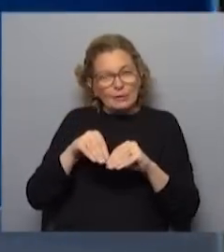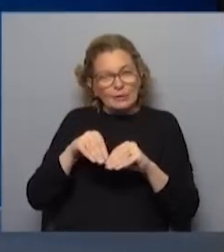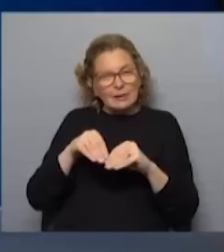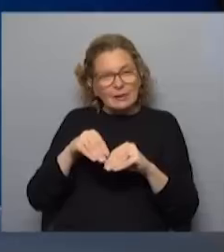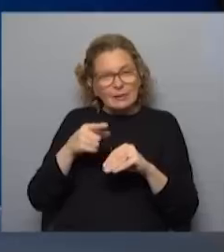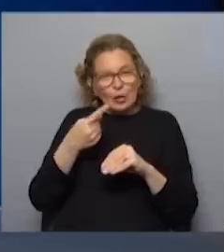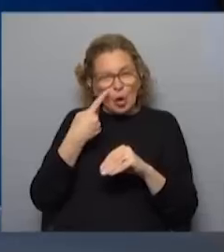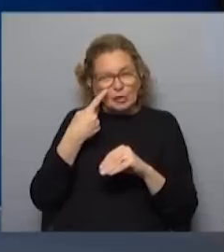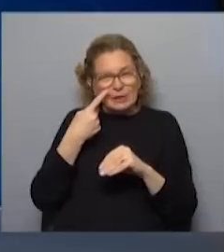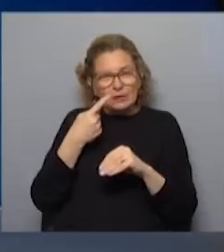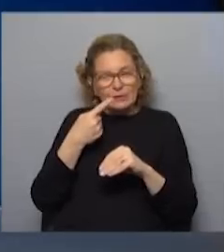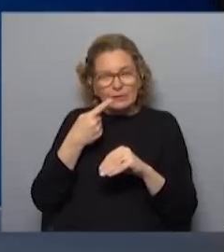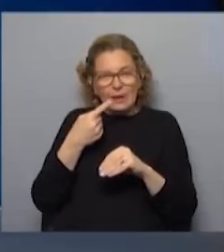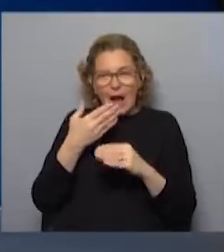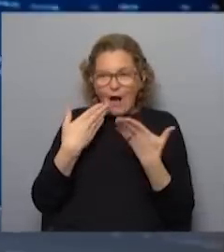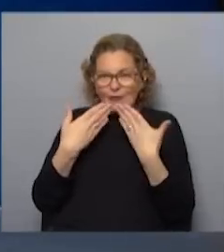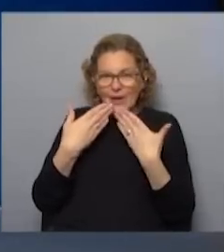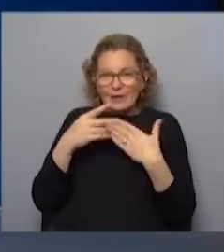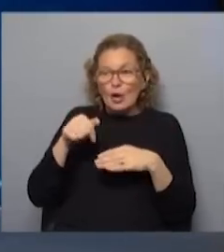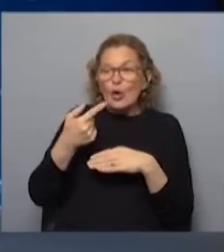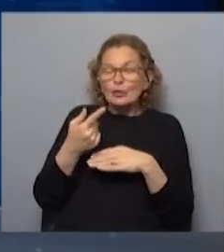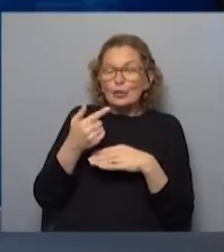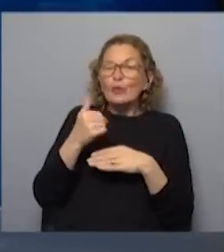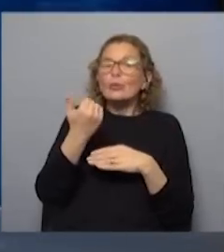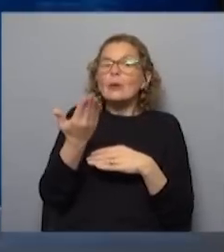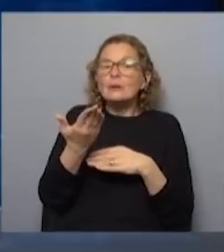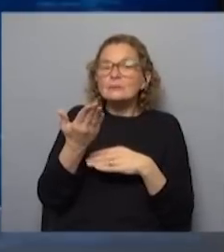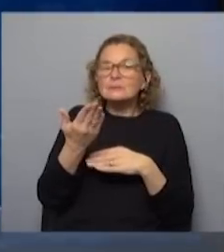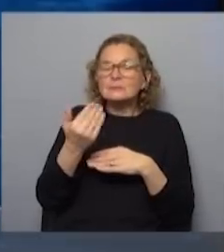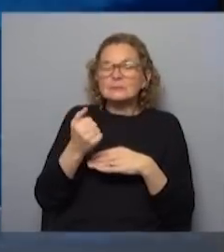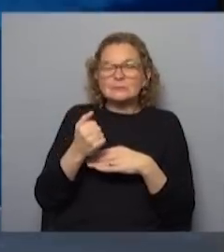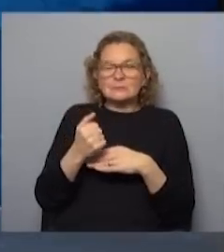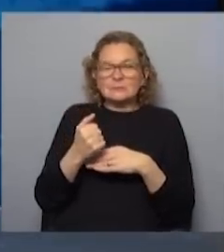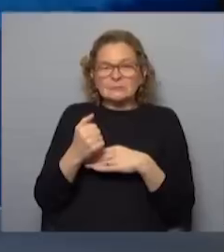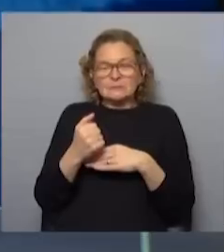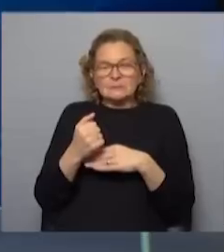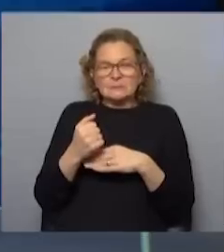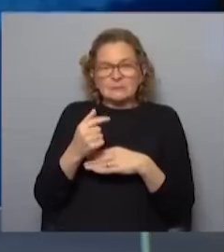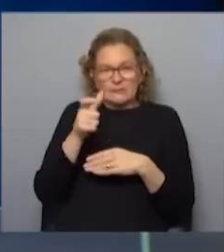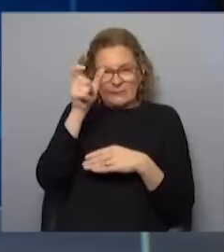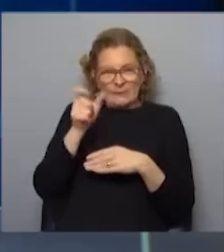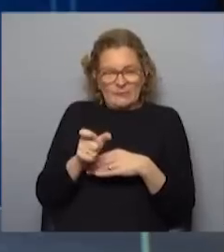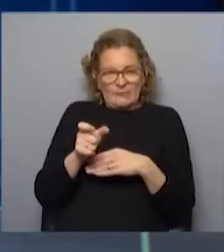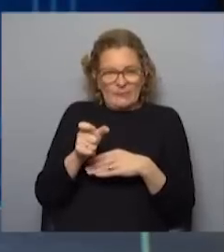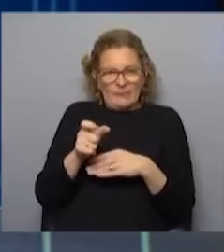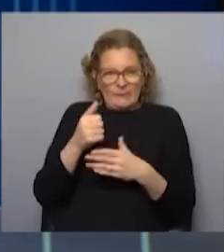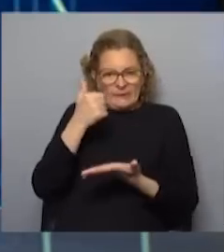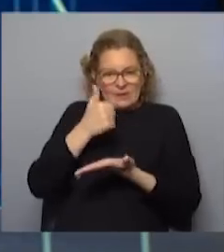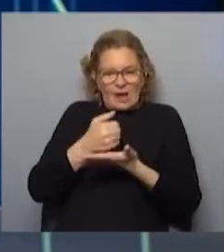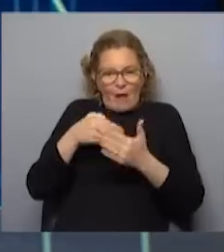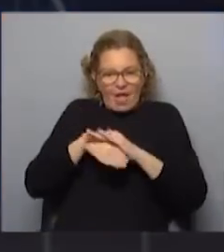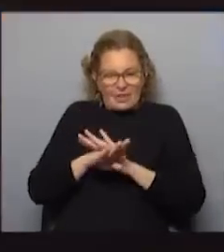constatación dicha desde el otro lado de la tribuna por un participante directo